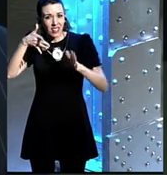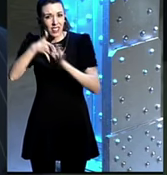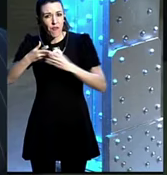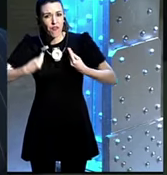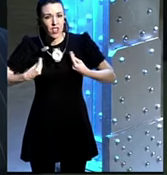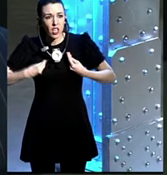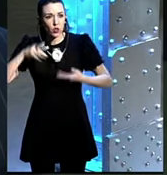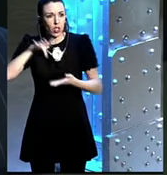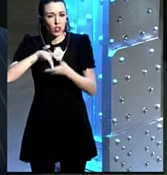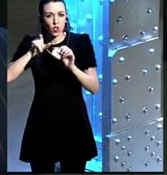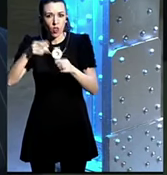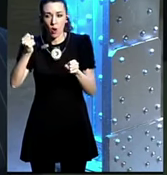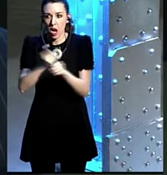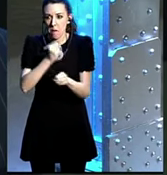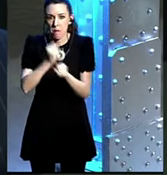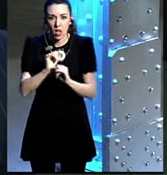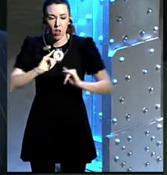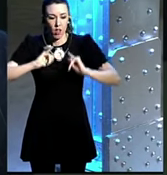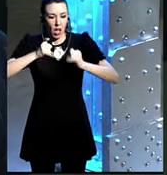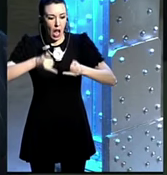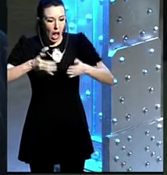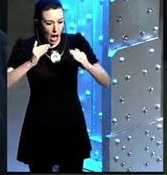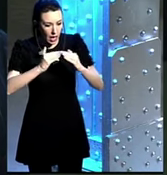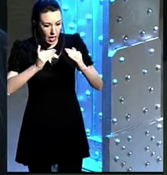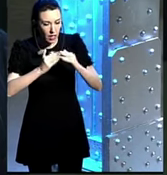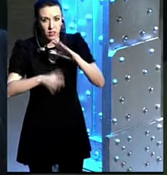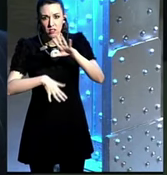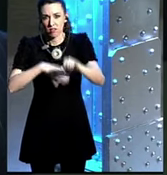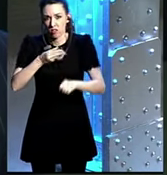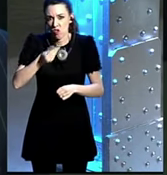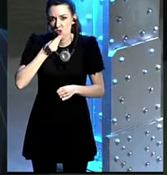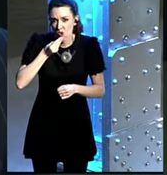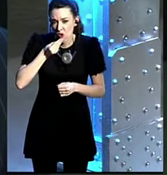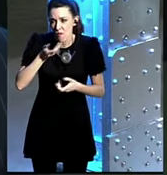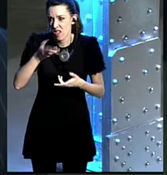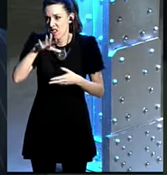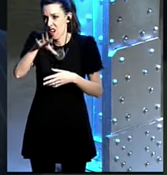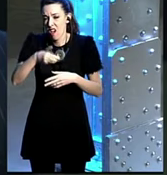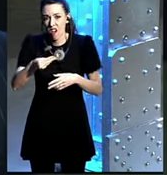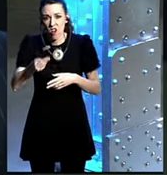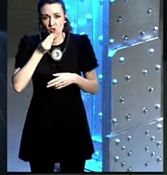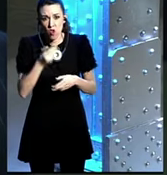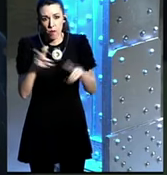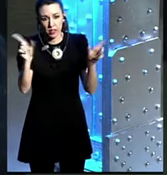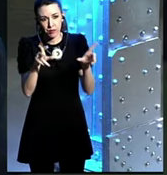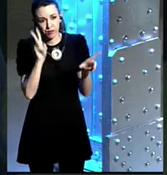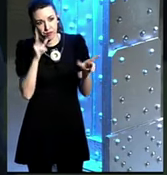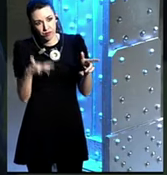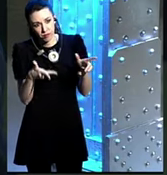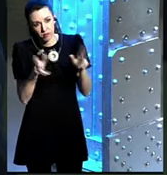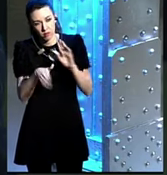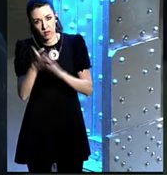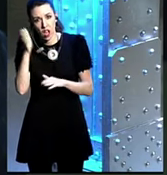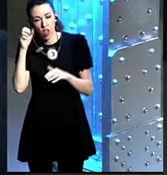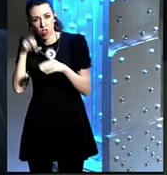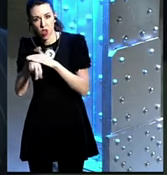tenido algún tipo de empleo, llegan a casa del trabajo, compran comida de camino a casa, comen enfrente de la tele, se van a dormir